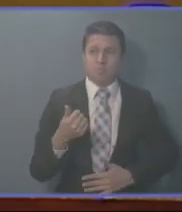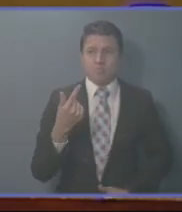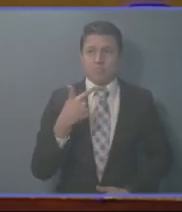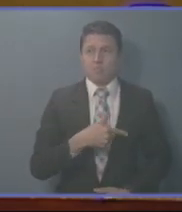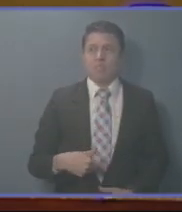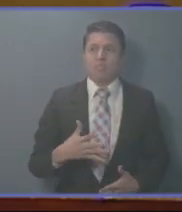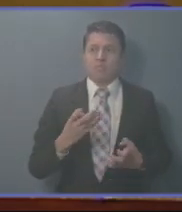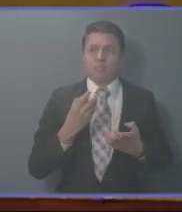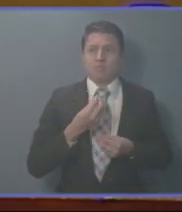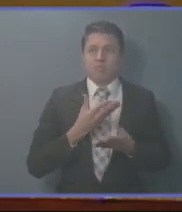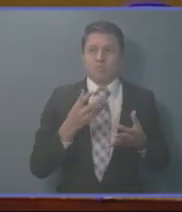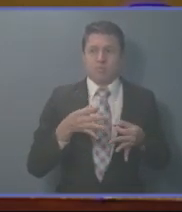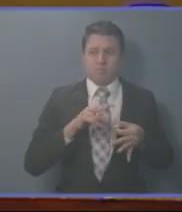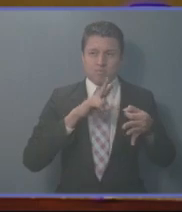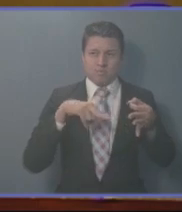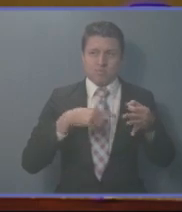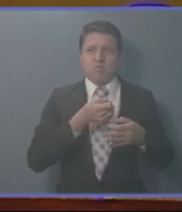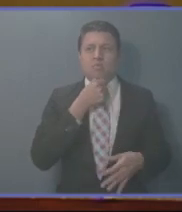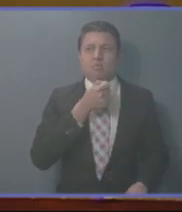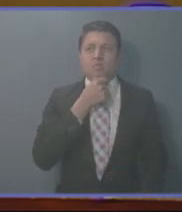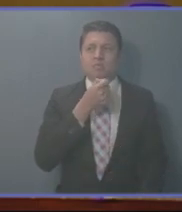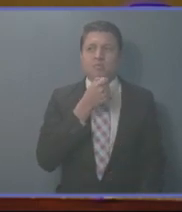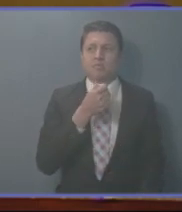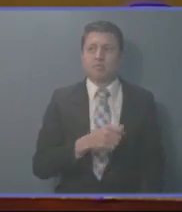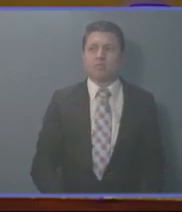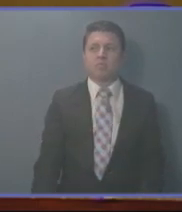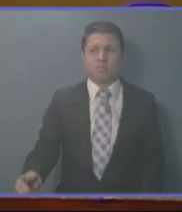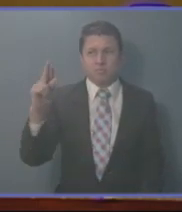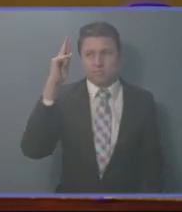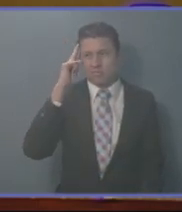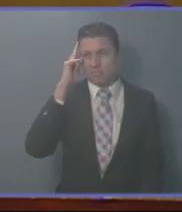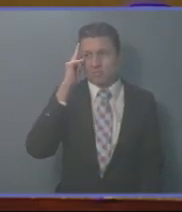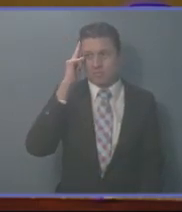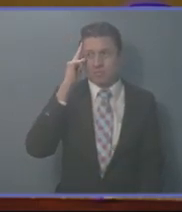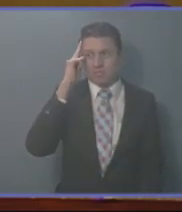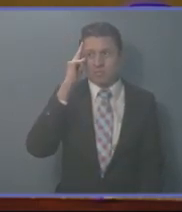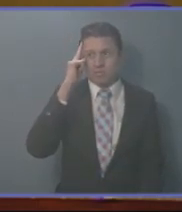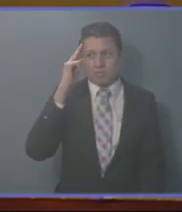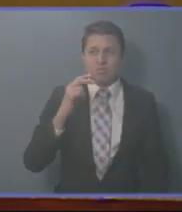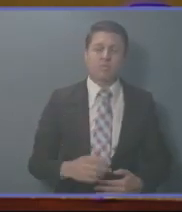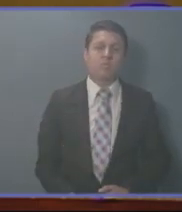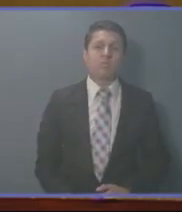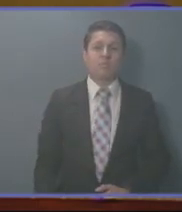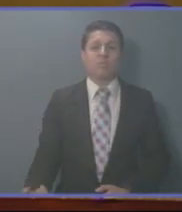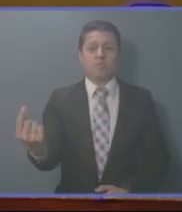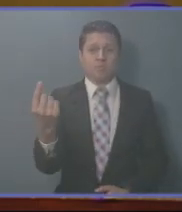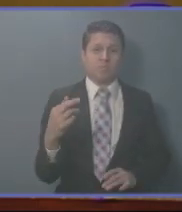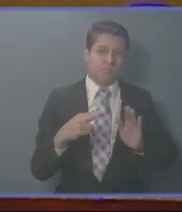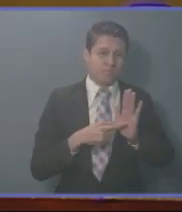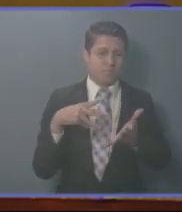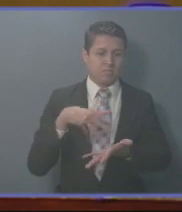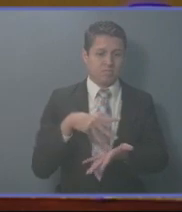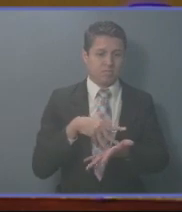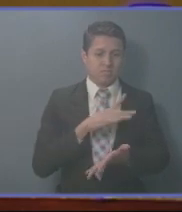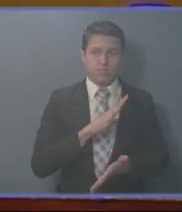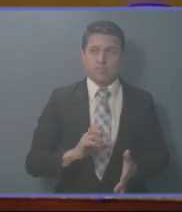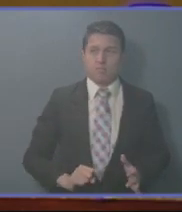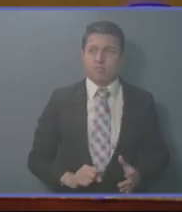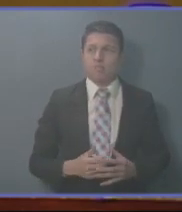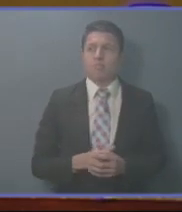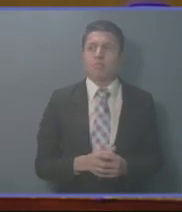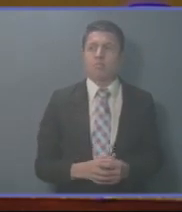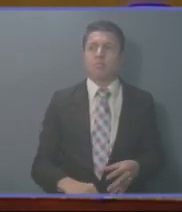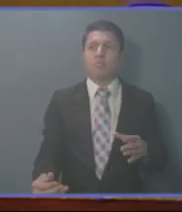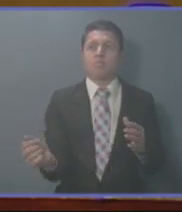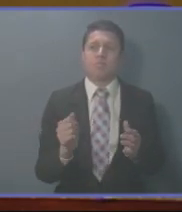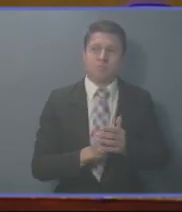presidente, nos gustaría que leyera el mensaje de reflexión a nuestros representantes del pueblo. La